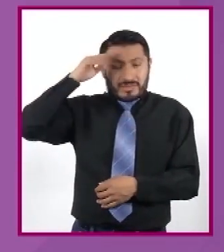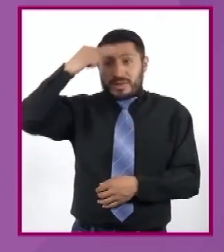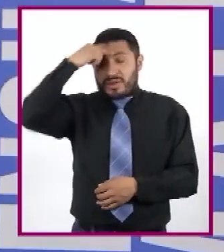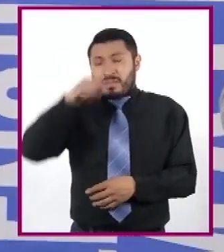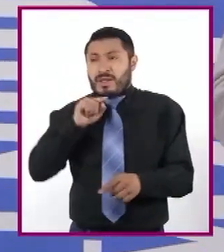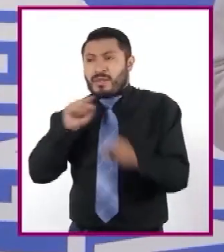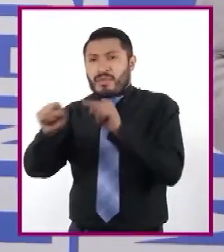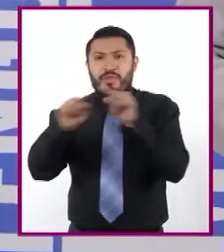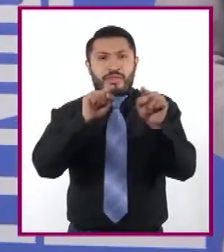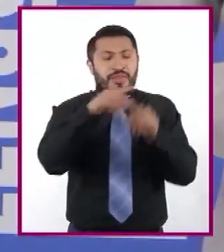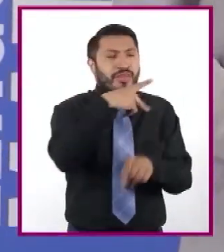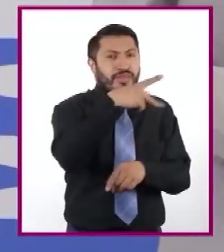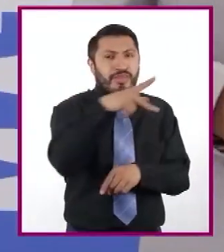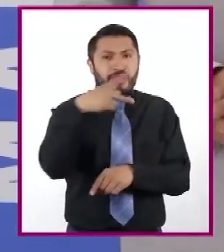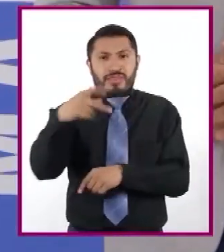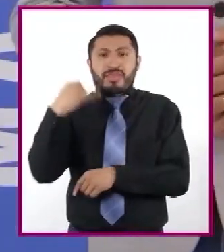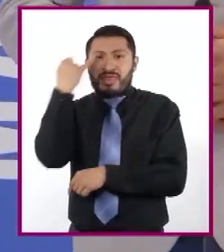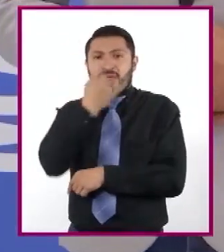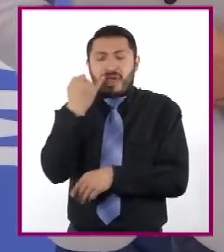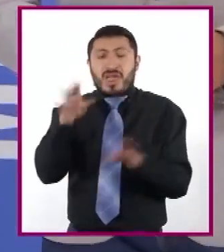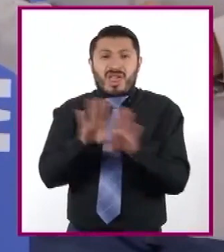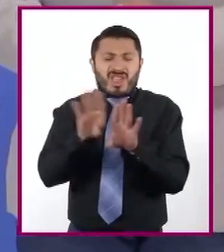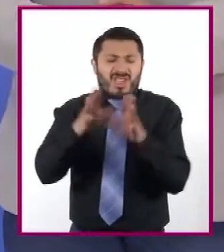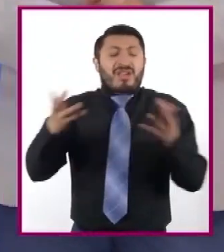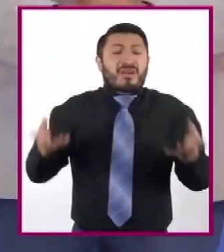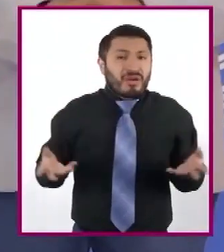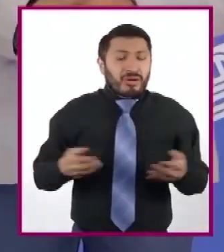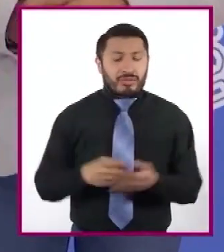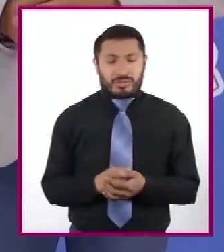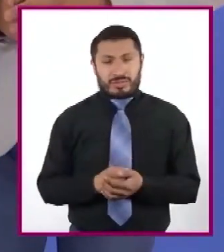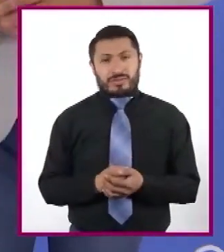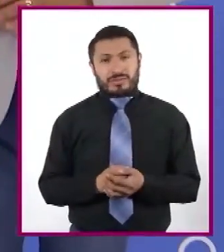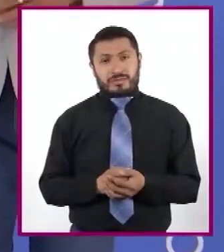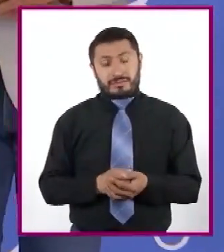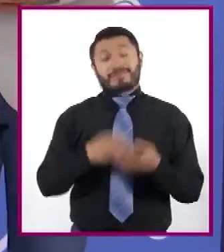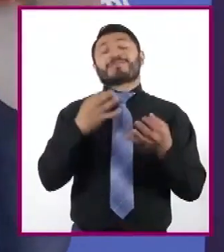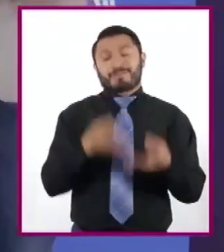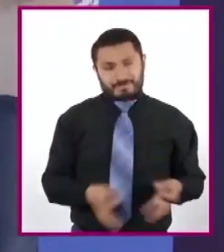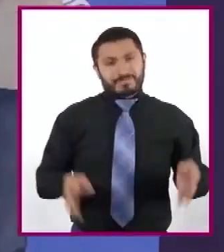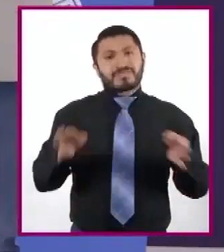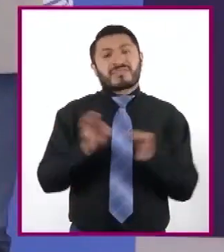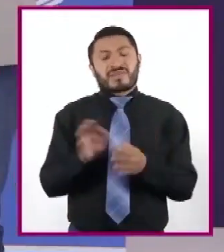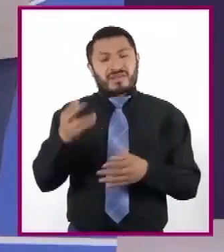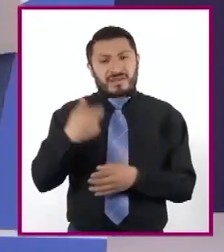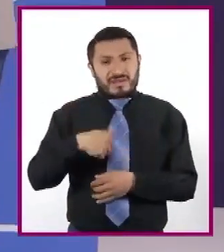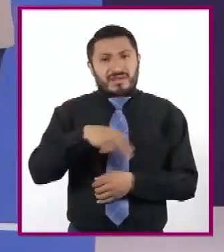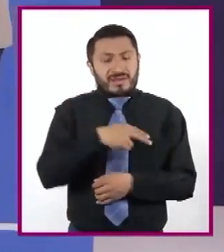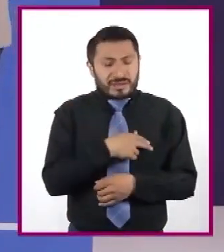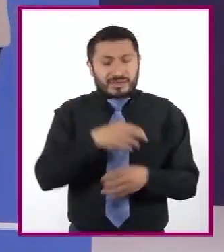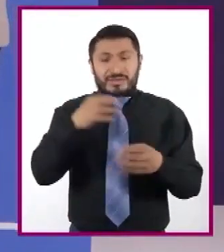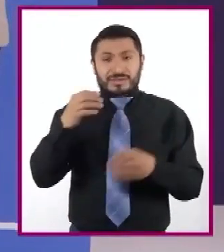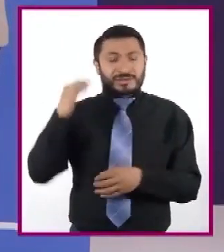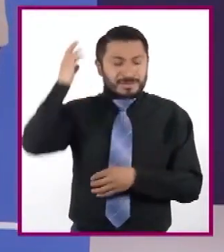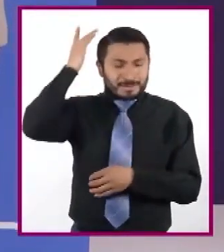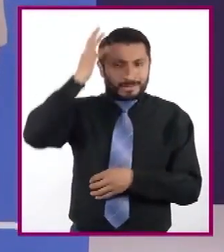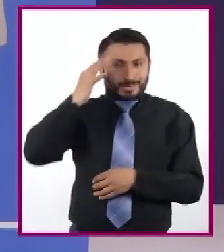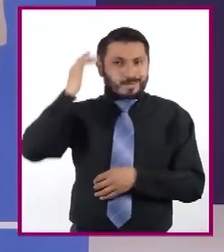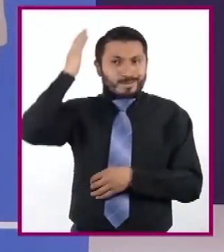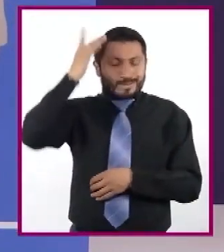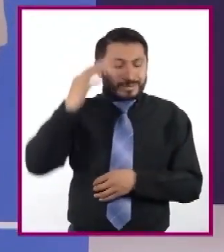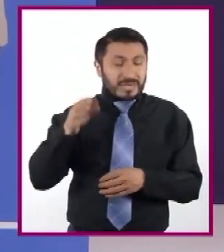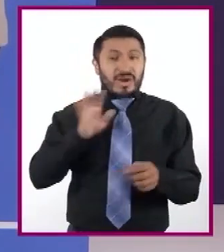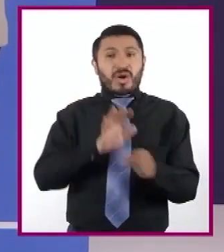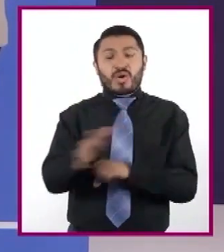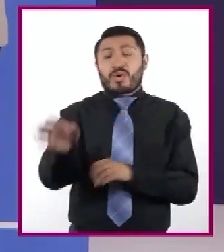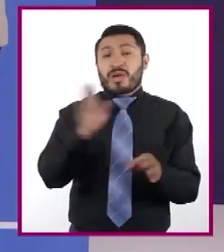demás? Sí, es importante ser críticos con los contenidos que consumimos en nuestra vida cotidiana, en Internet y en las